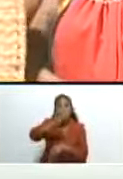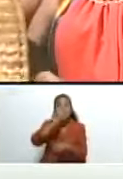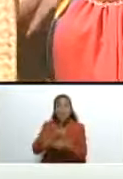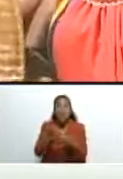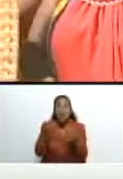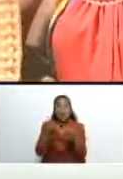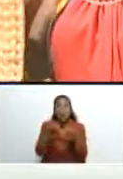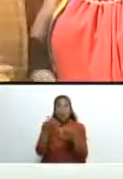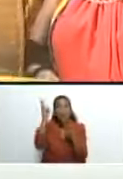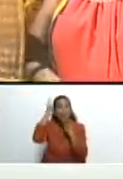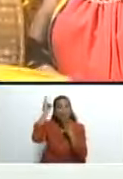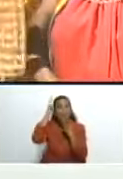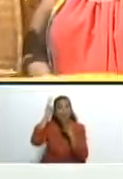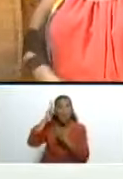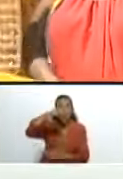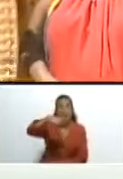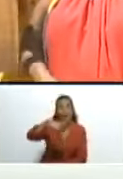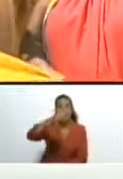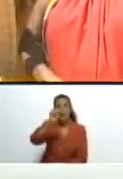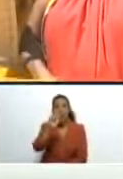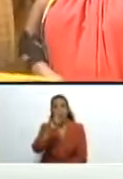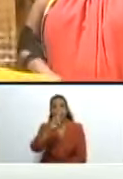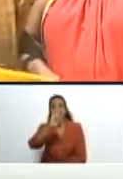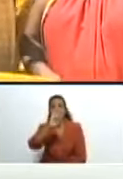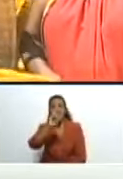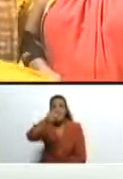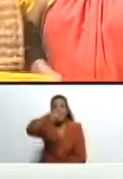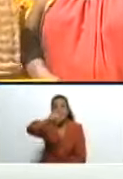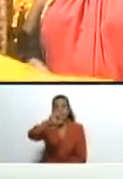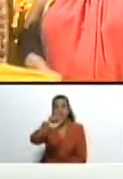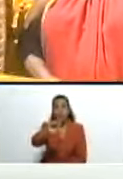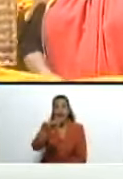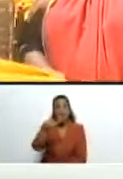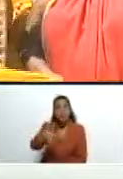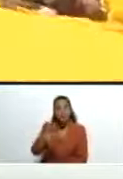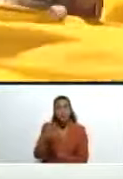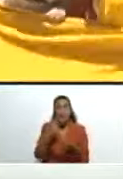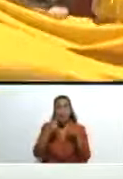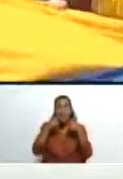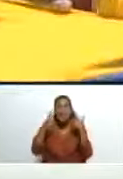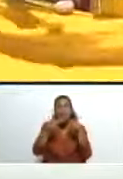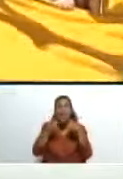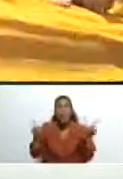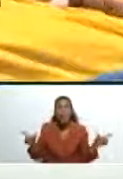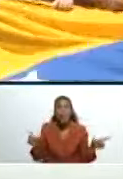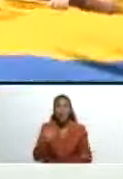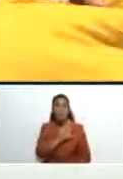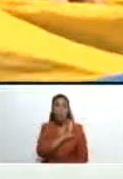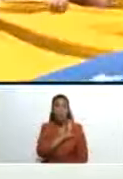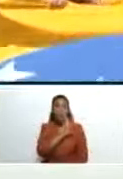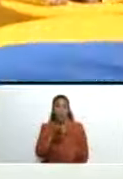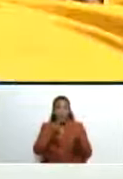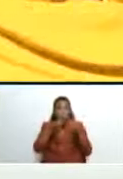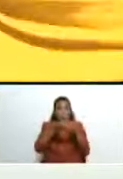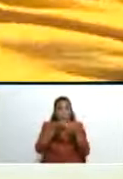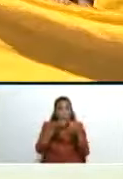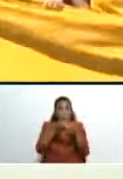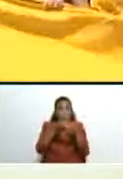hablaba caribe. Aquí se hablaba. Y el caribe original que